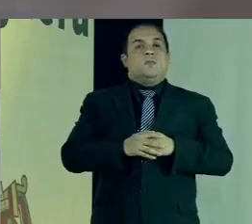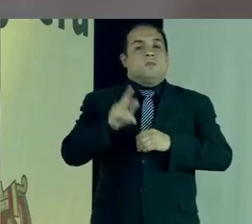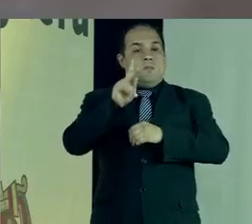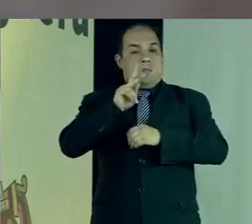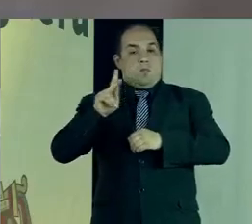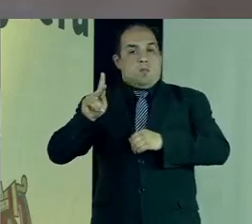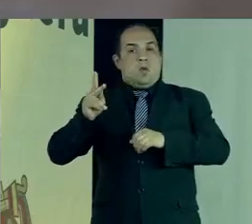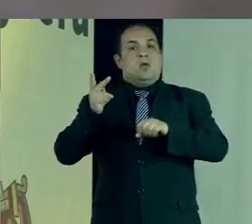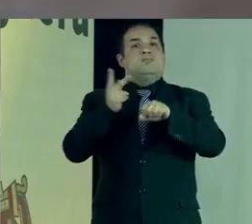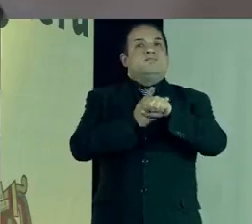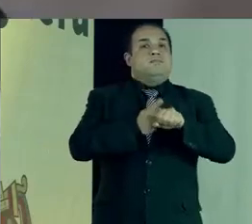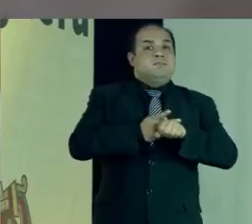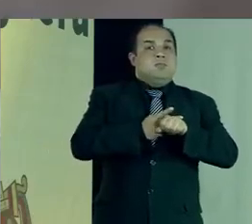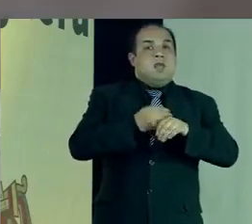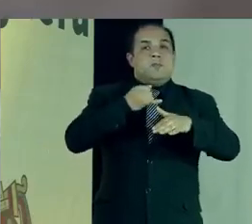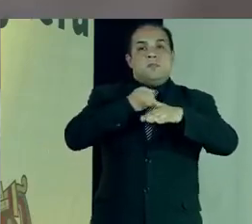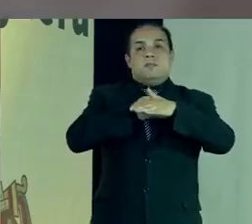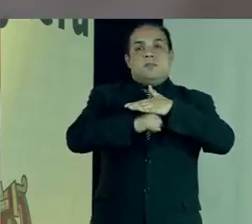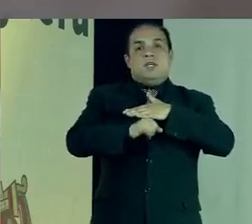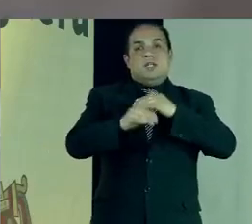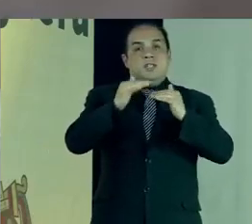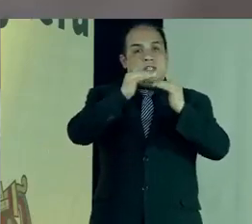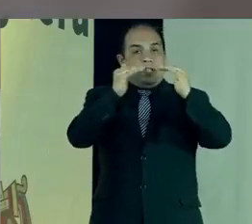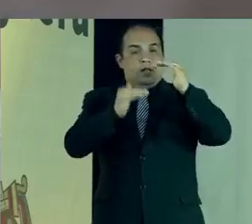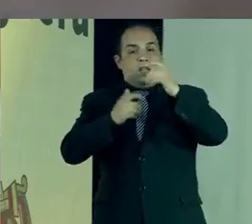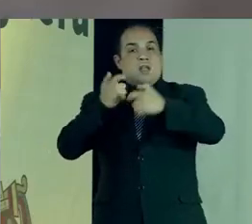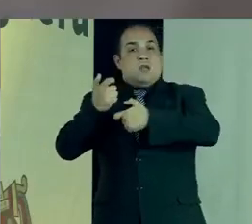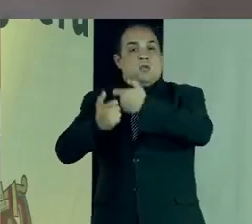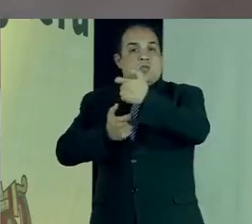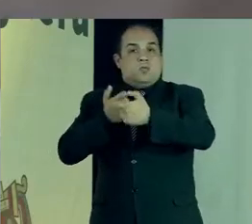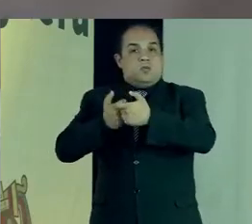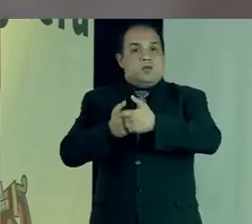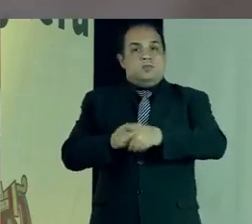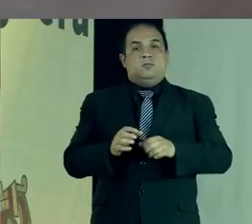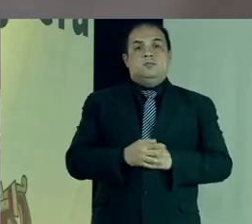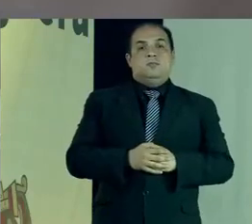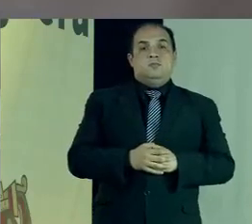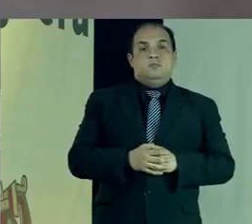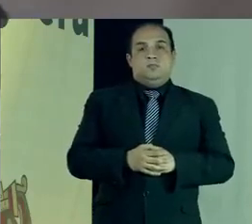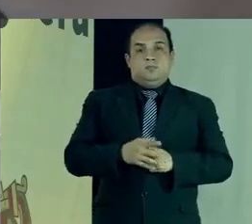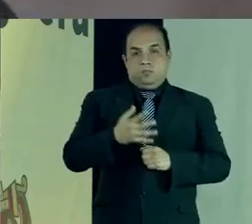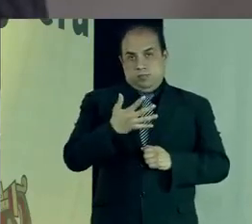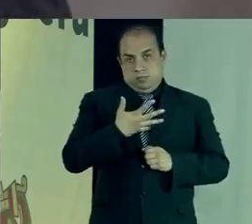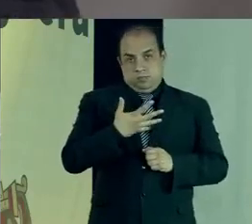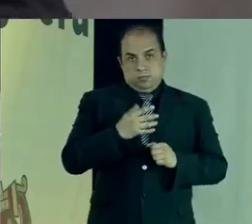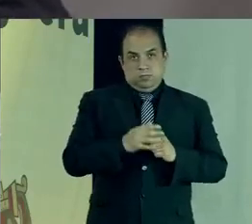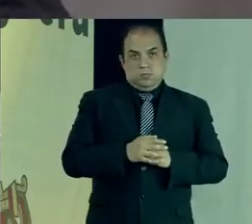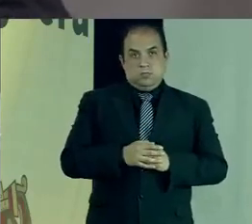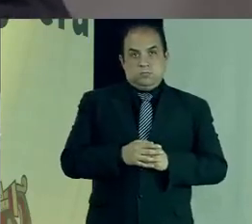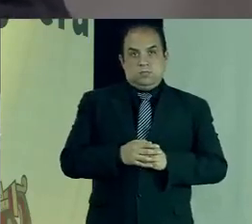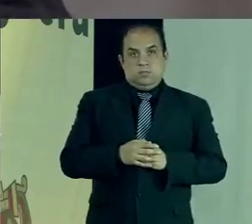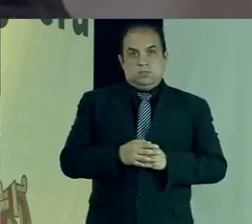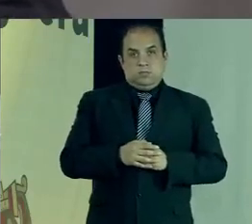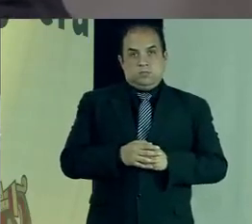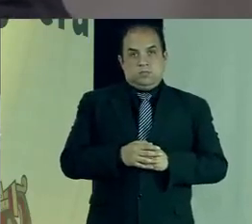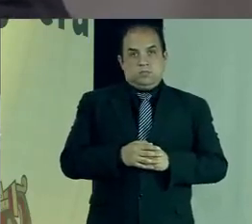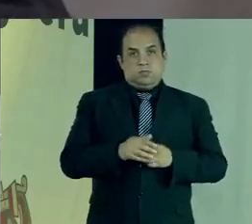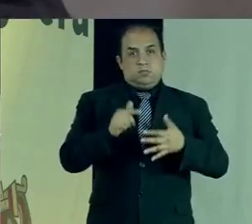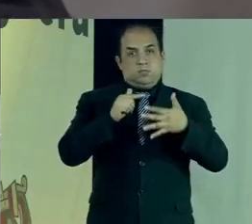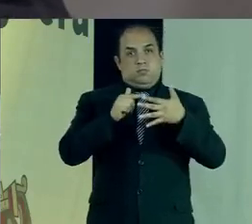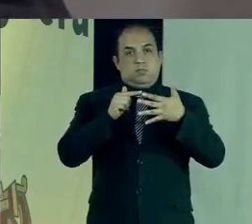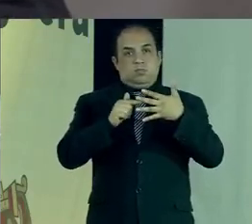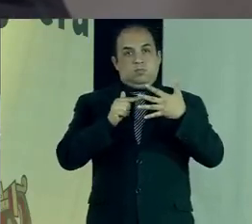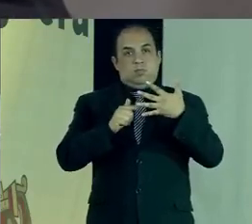profundización de estas desigualdades económicas en sentido estricto tenemos los índices